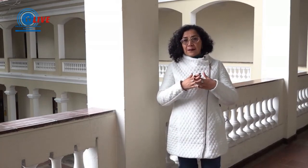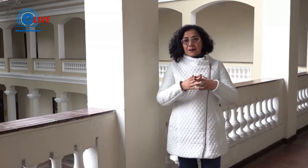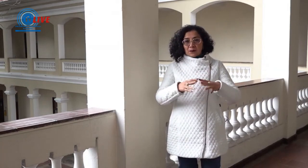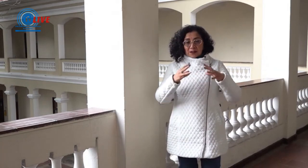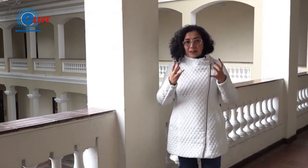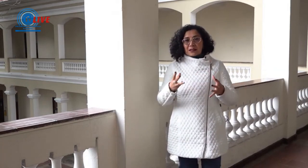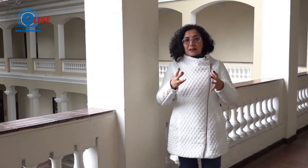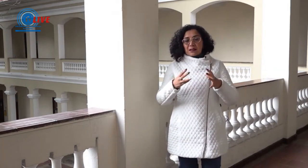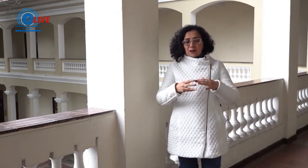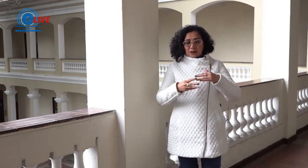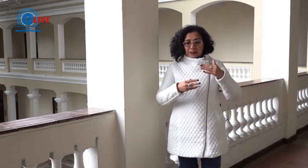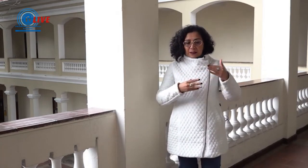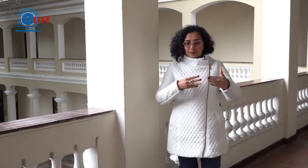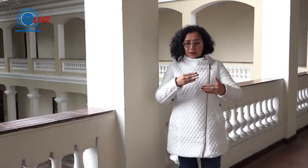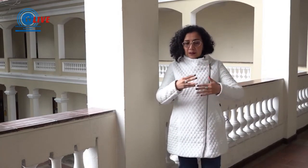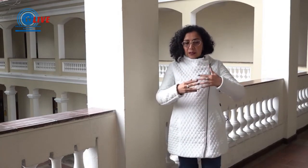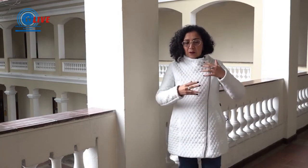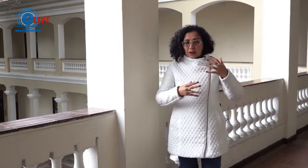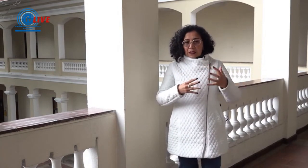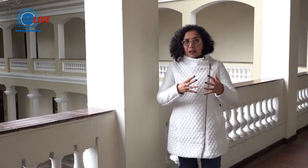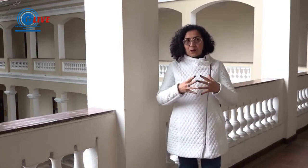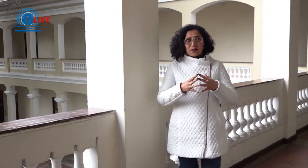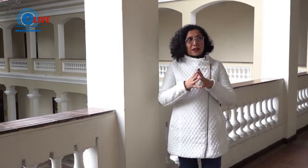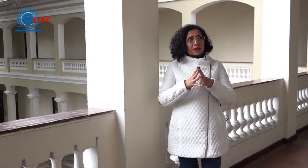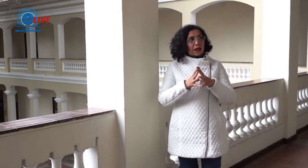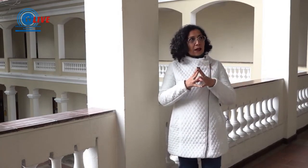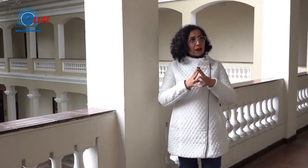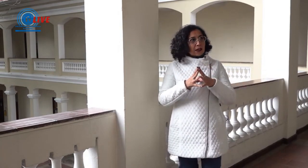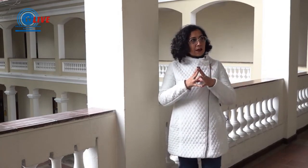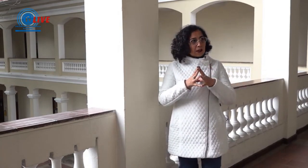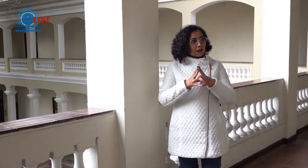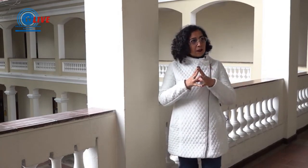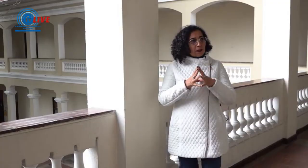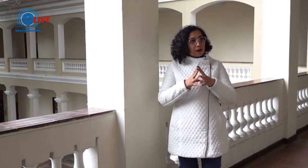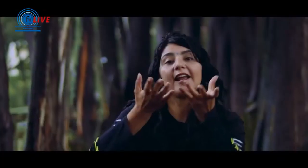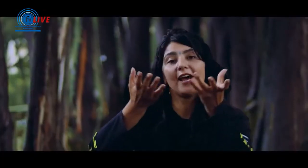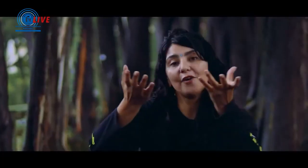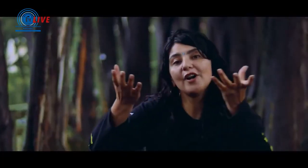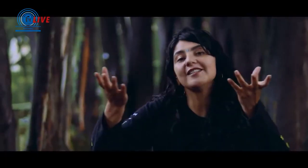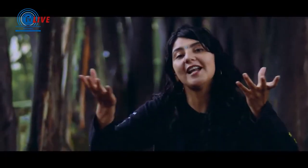país. Y entonces, en ese sentido, es que lo que queremos es que lleven,